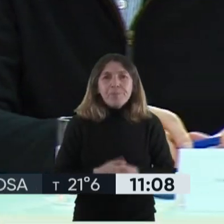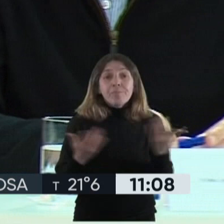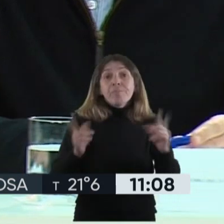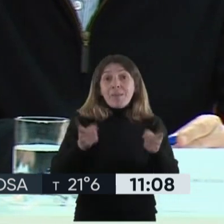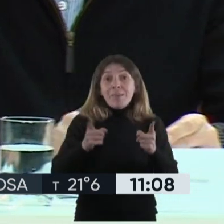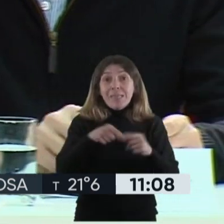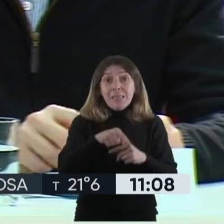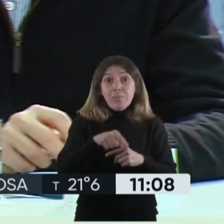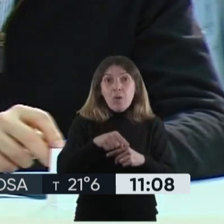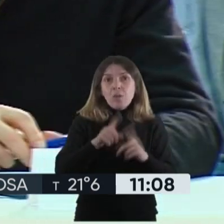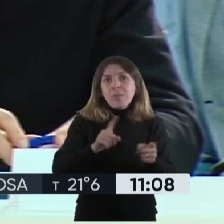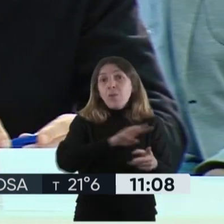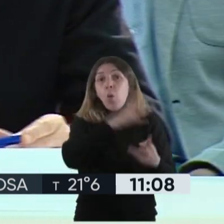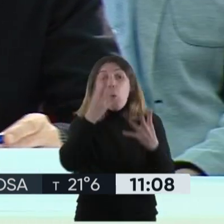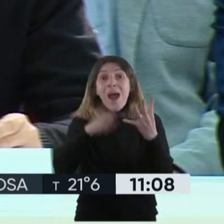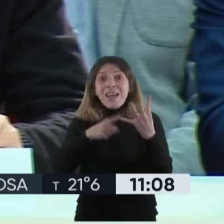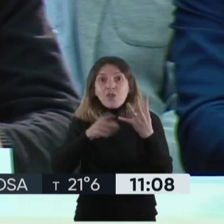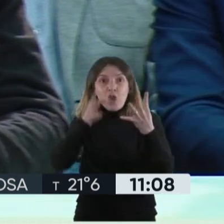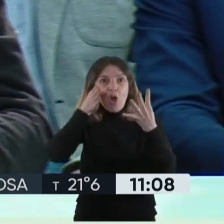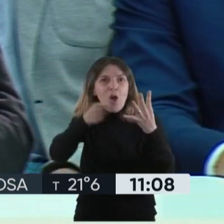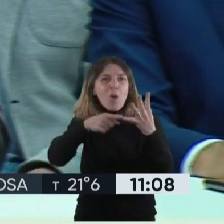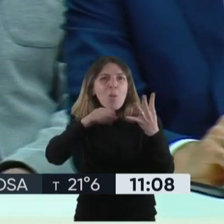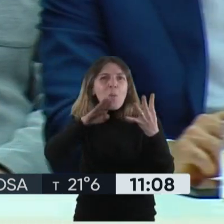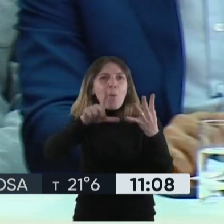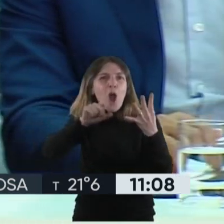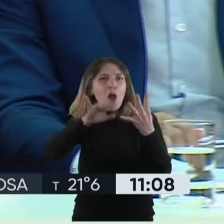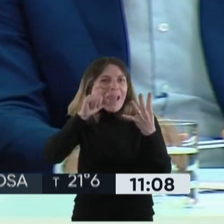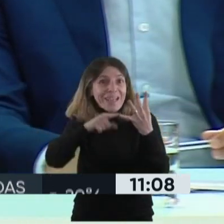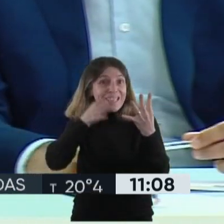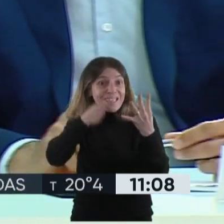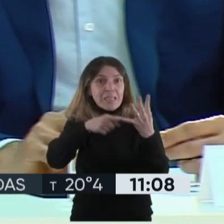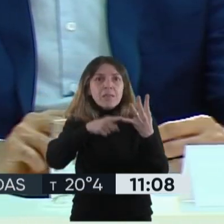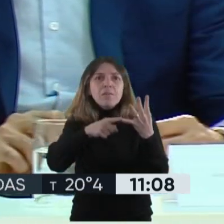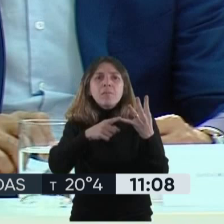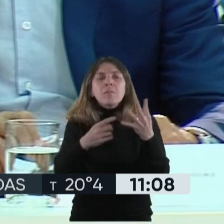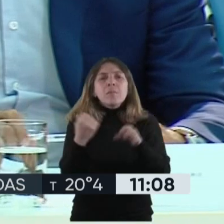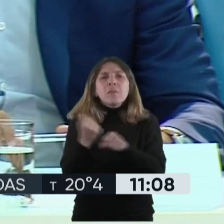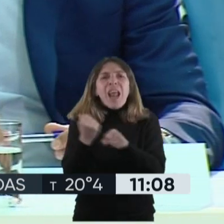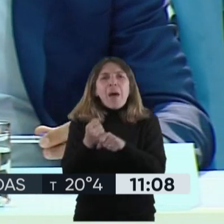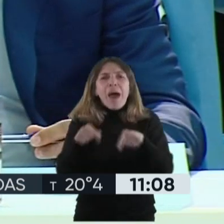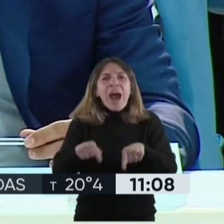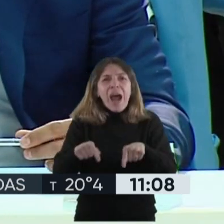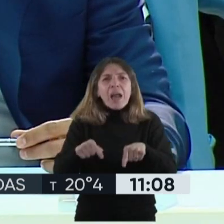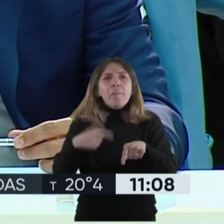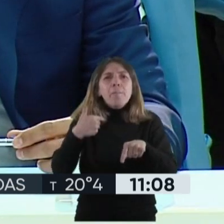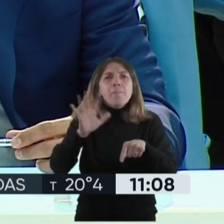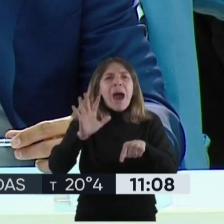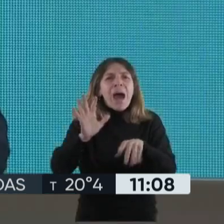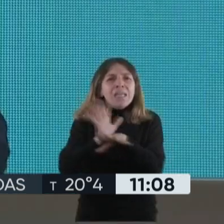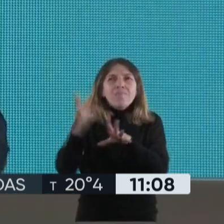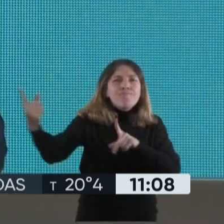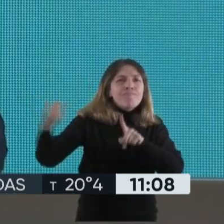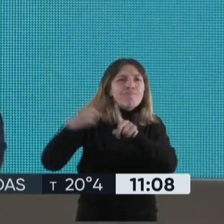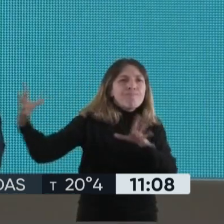Junto a ello, y como cuarto bloque, lo que estamos haciendo es trabajar en una mayor integración internacional